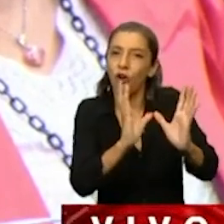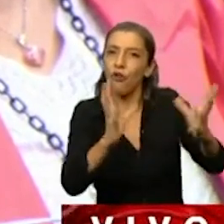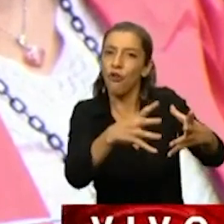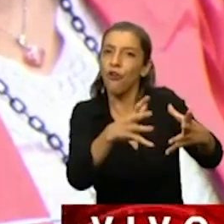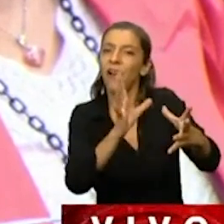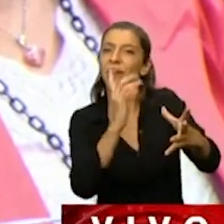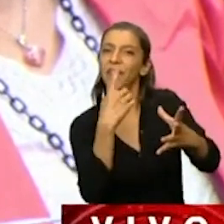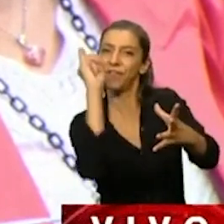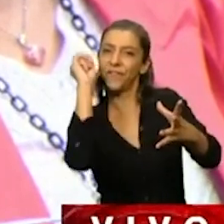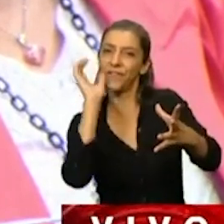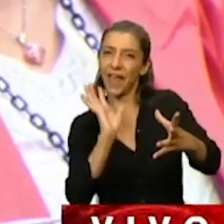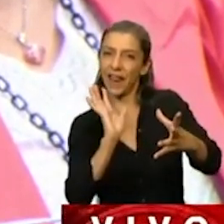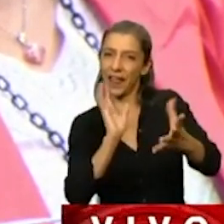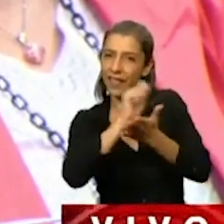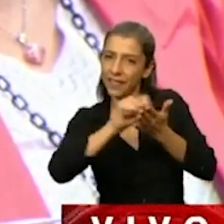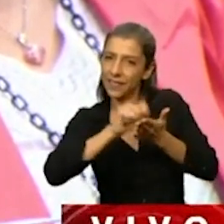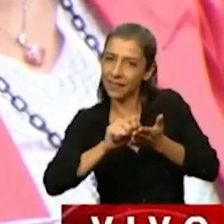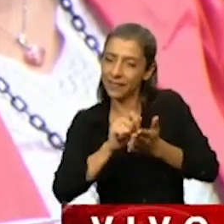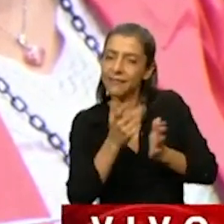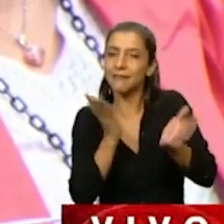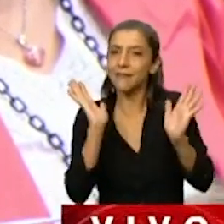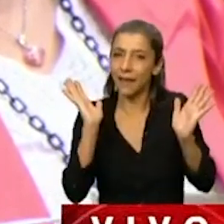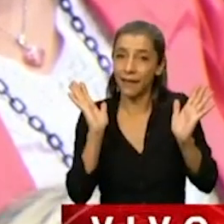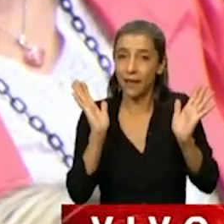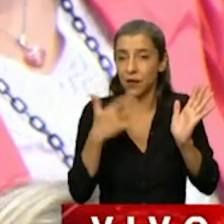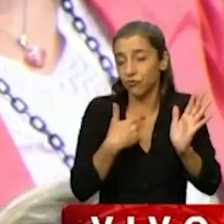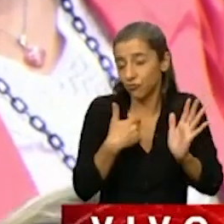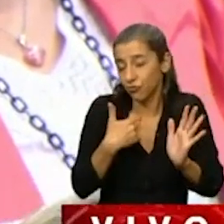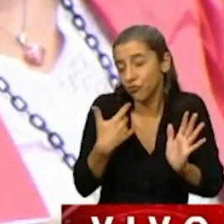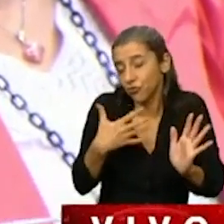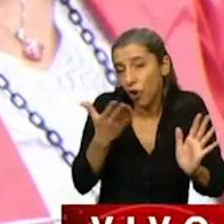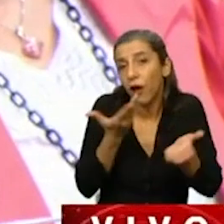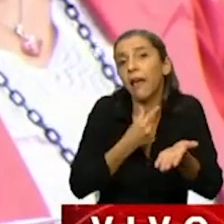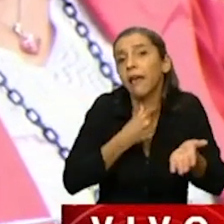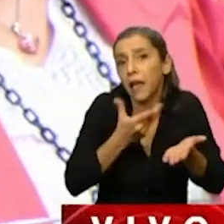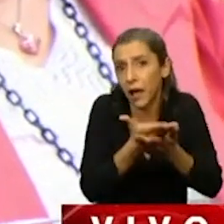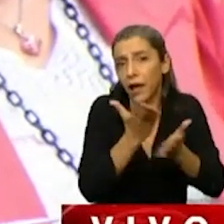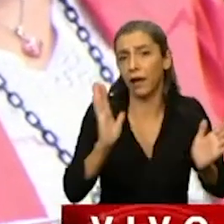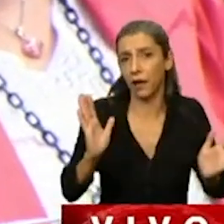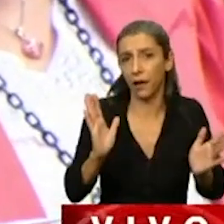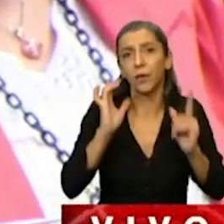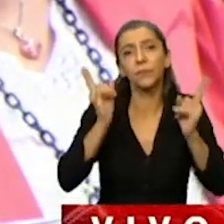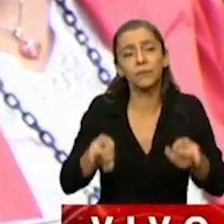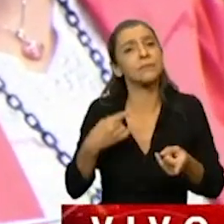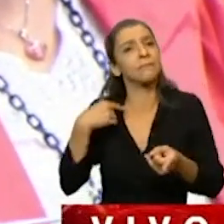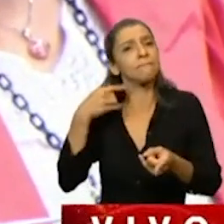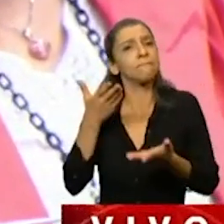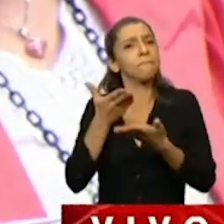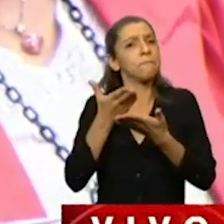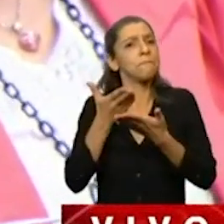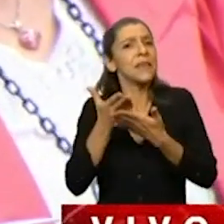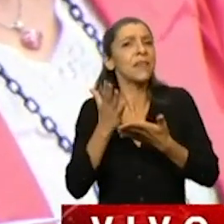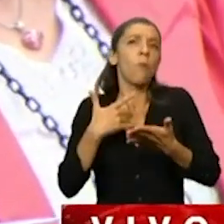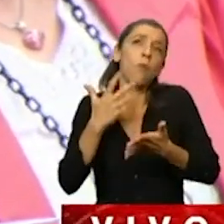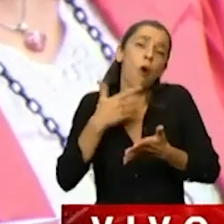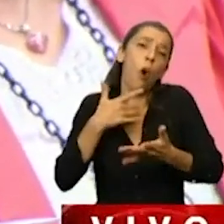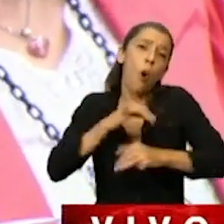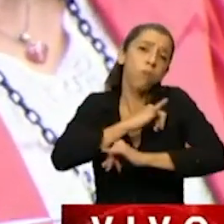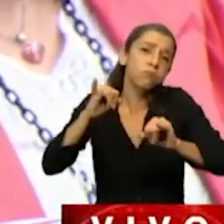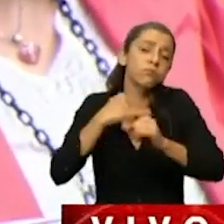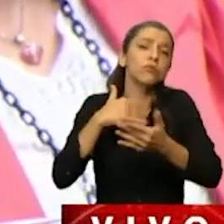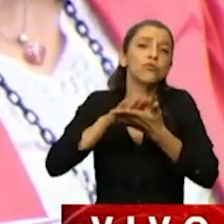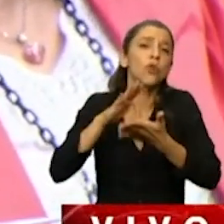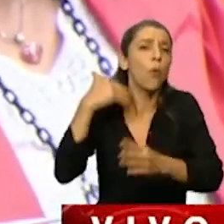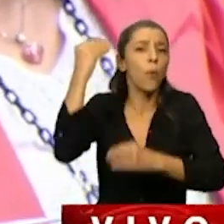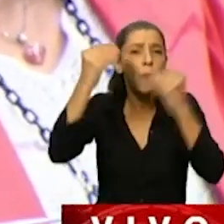También quiero compartir mi preocupación con la falta de compromiso que en el